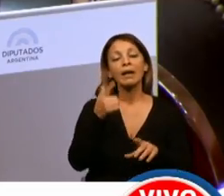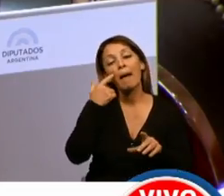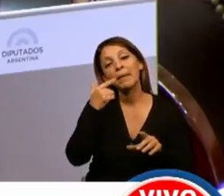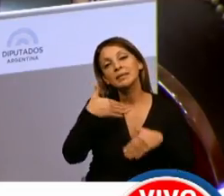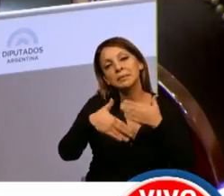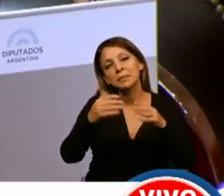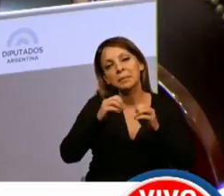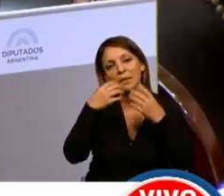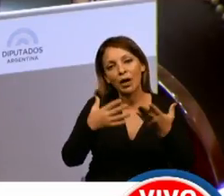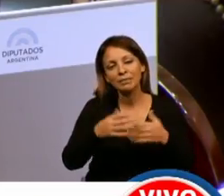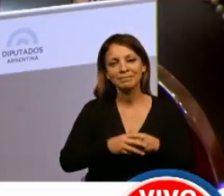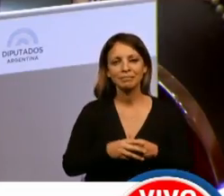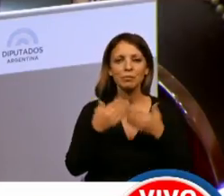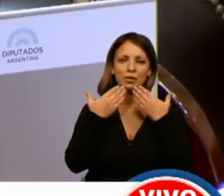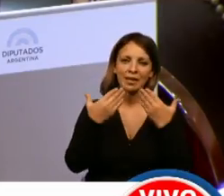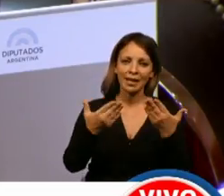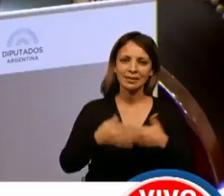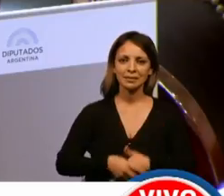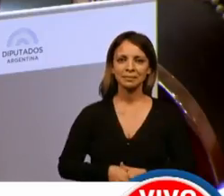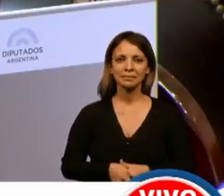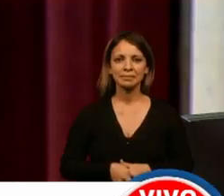mejor a todos muchas gracias